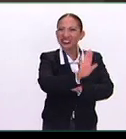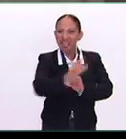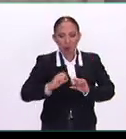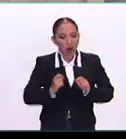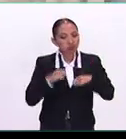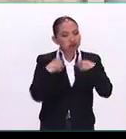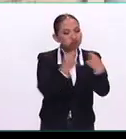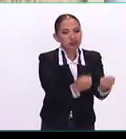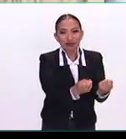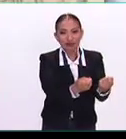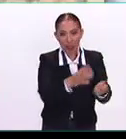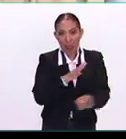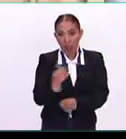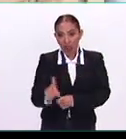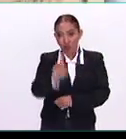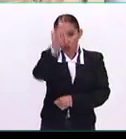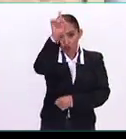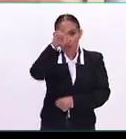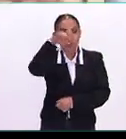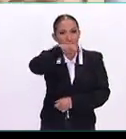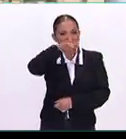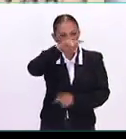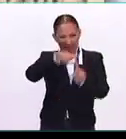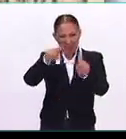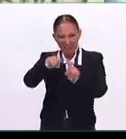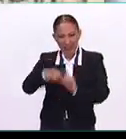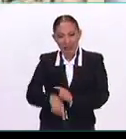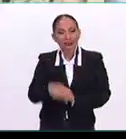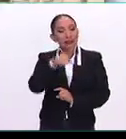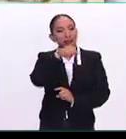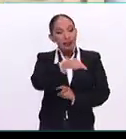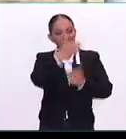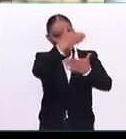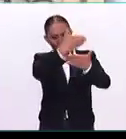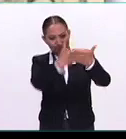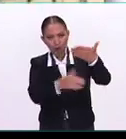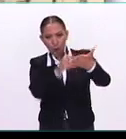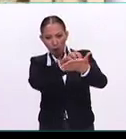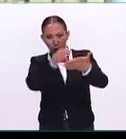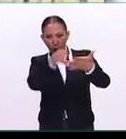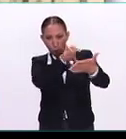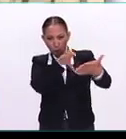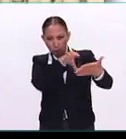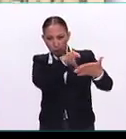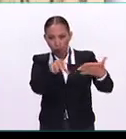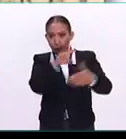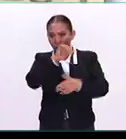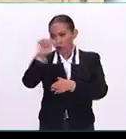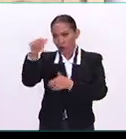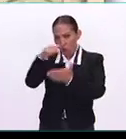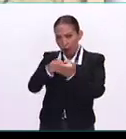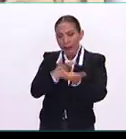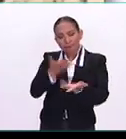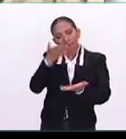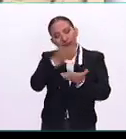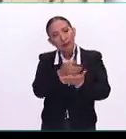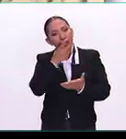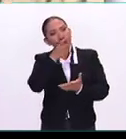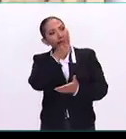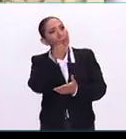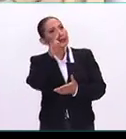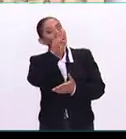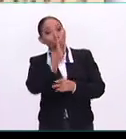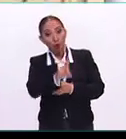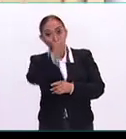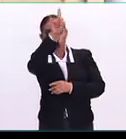¿verdad? Hay unos dioses mayas en bajorrelieves en algunos lugares, en que viene